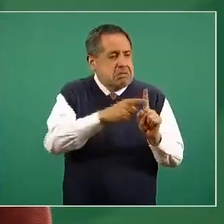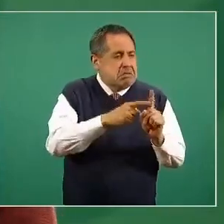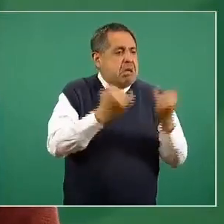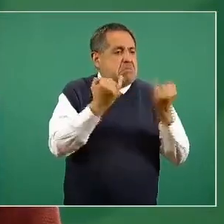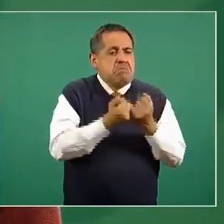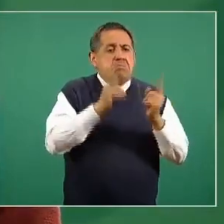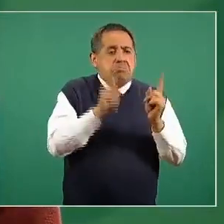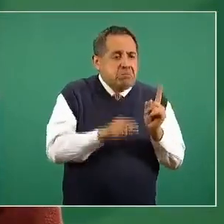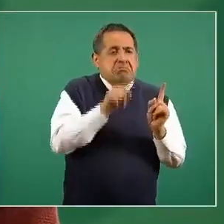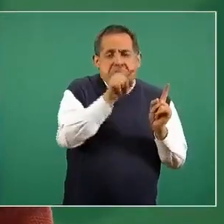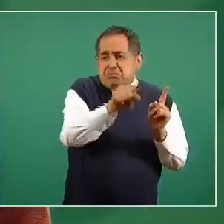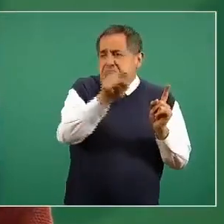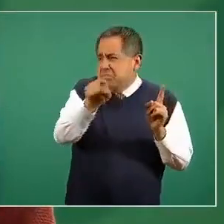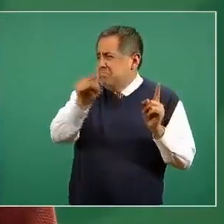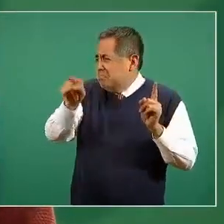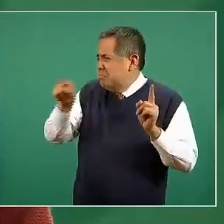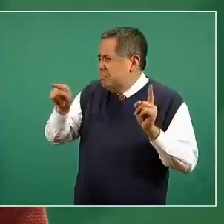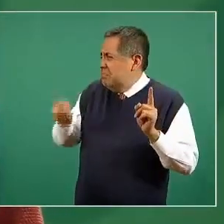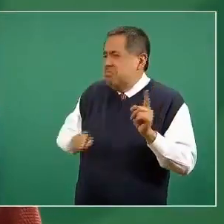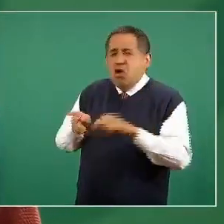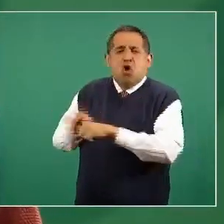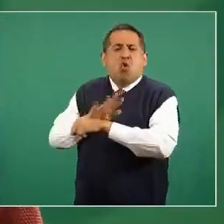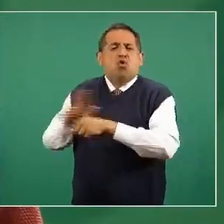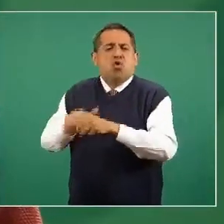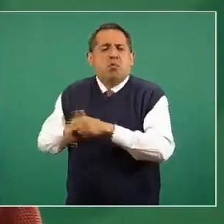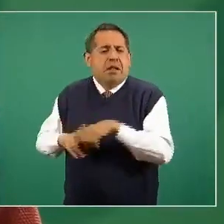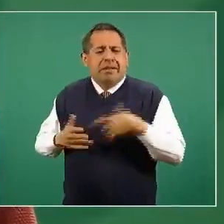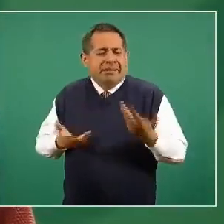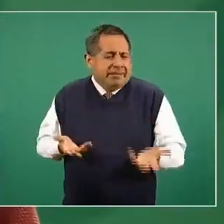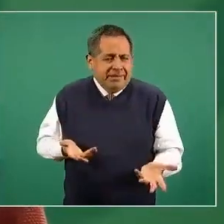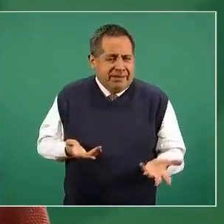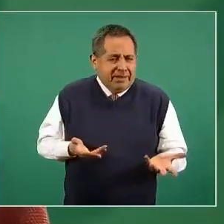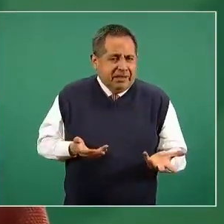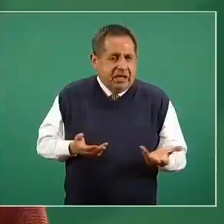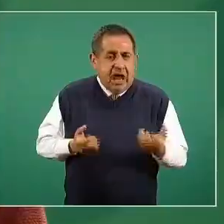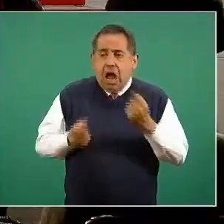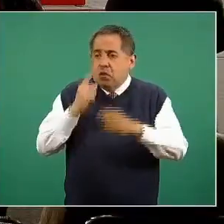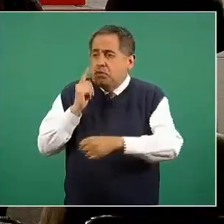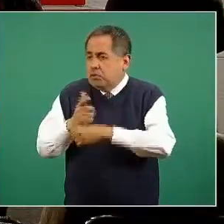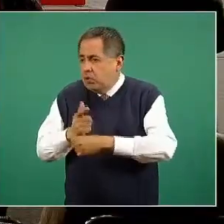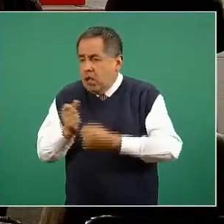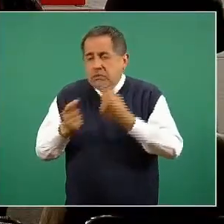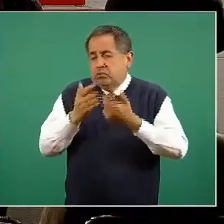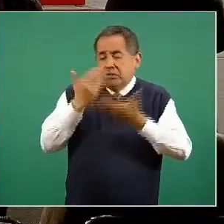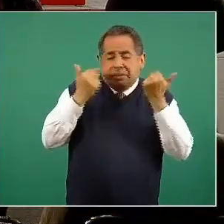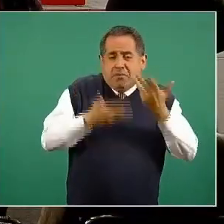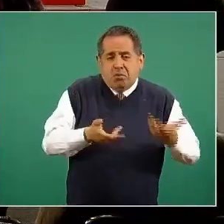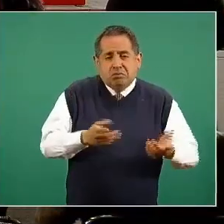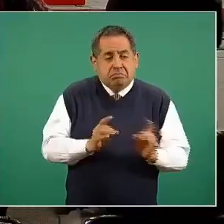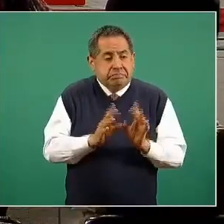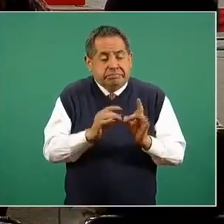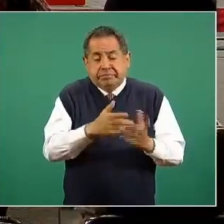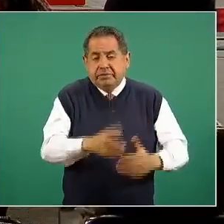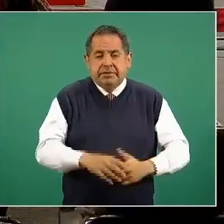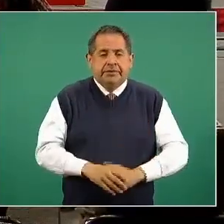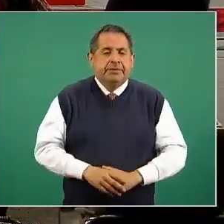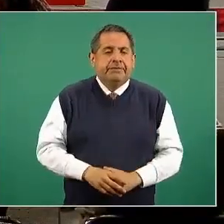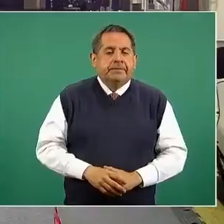personas infectadas por múltiples otras variantes que algunas son identificadas y la gran mayoría no.